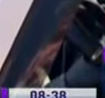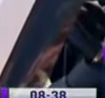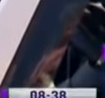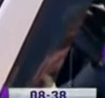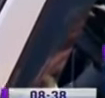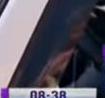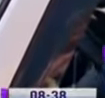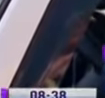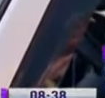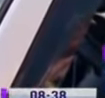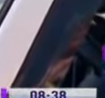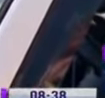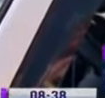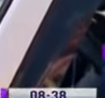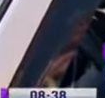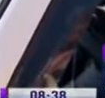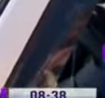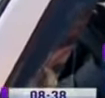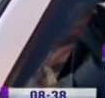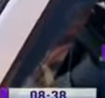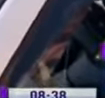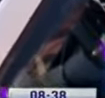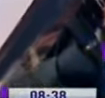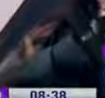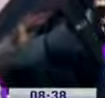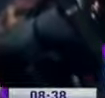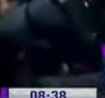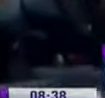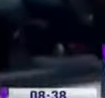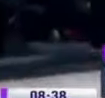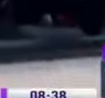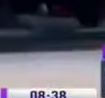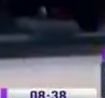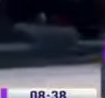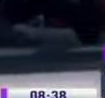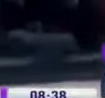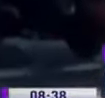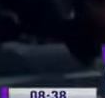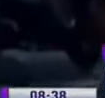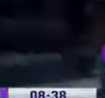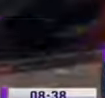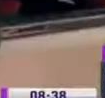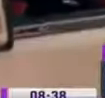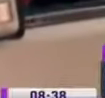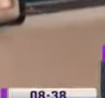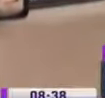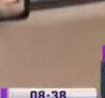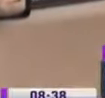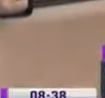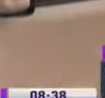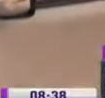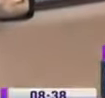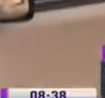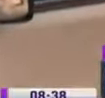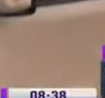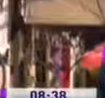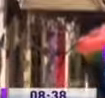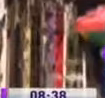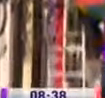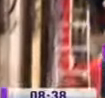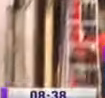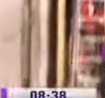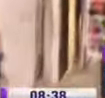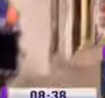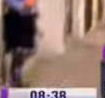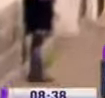banda. Claro. No chis. Para que no chis. ¡No, digo! ¿Qué dice ese rótulo que está aquí?